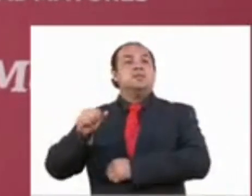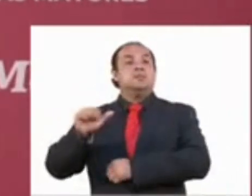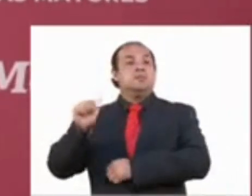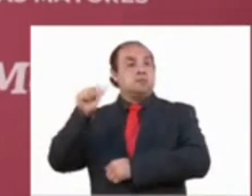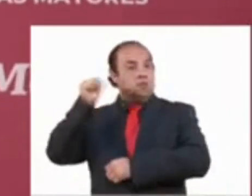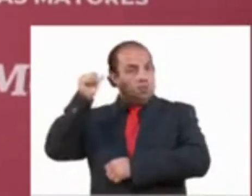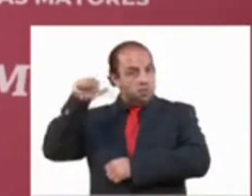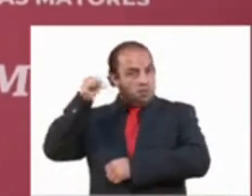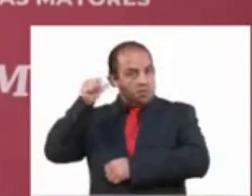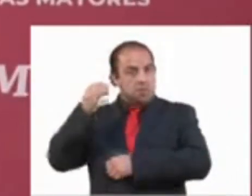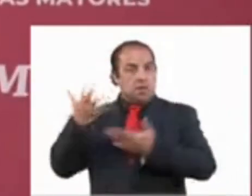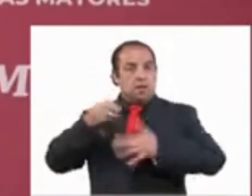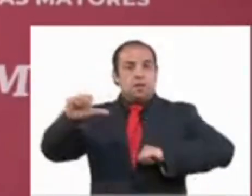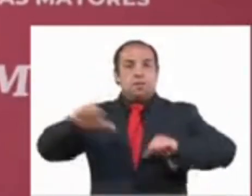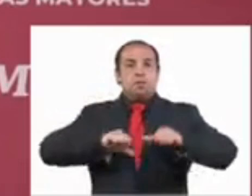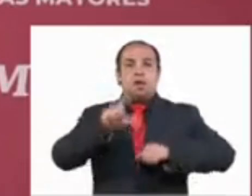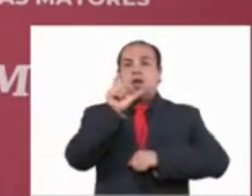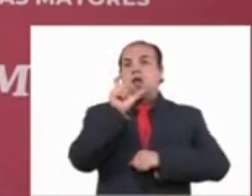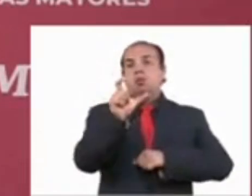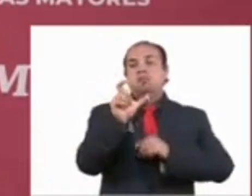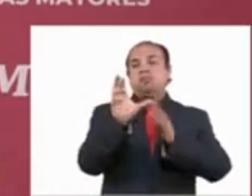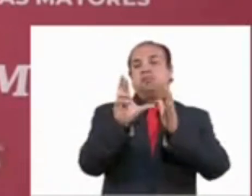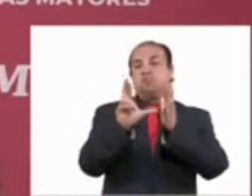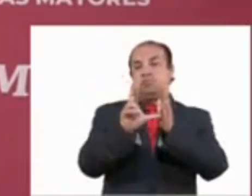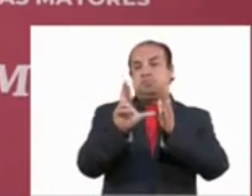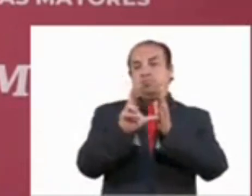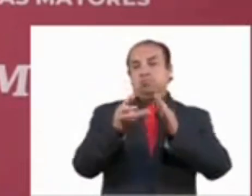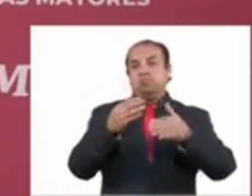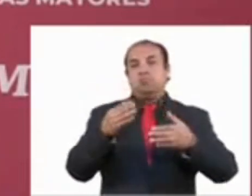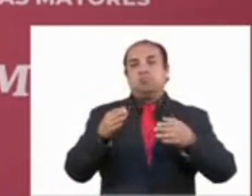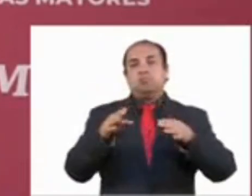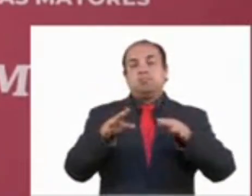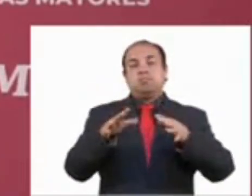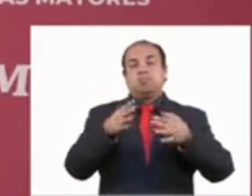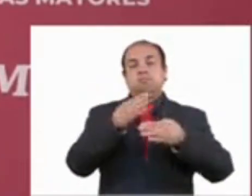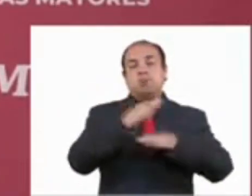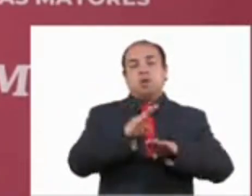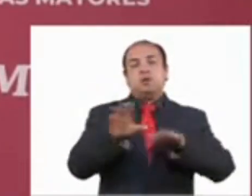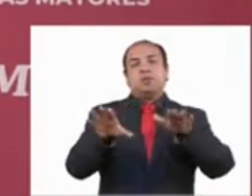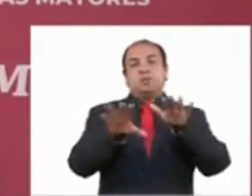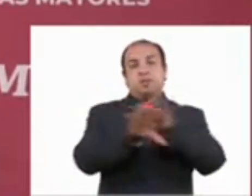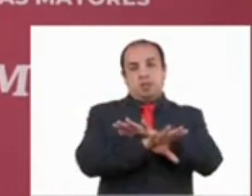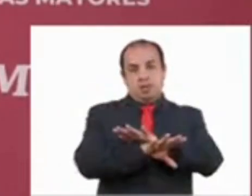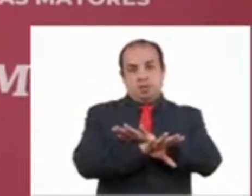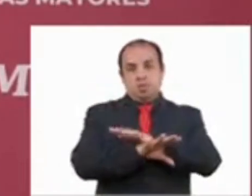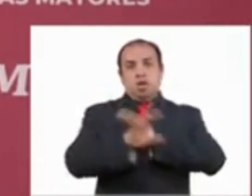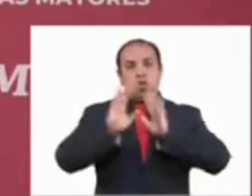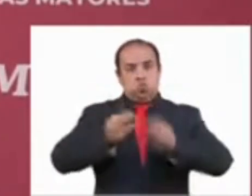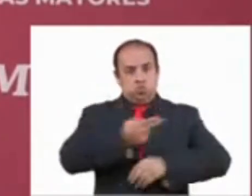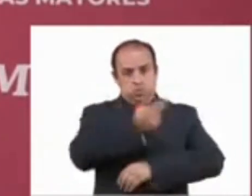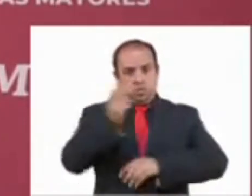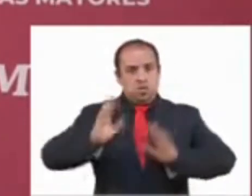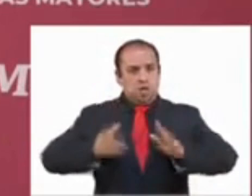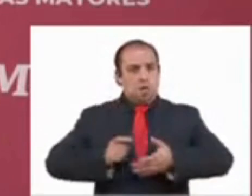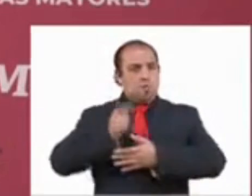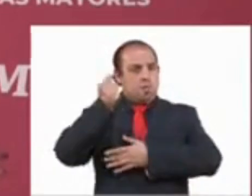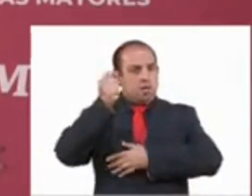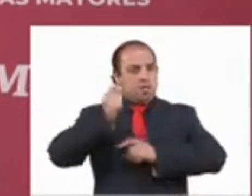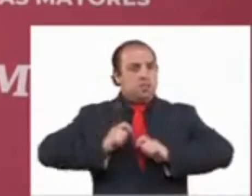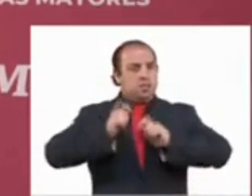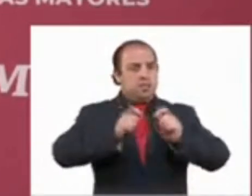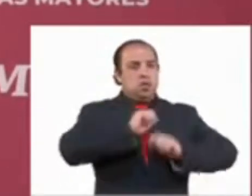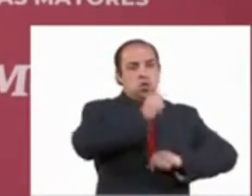cambio de tarjeta. Ustedes ya recibían su pensión, ya reciben su pensión a través de alguna